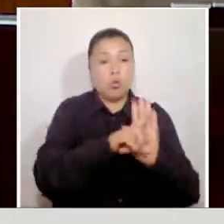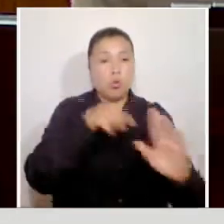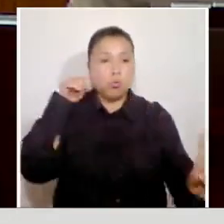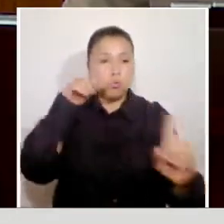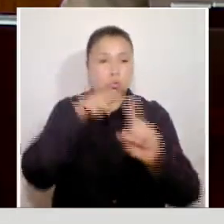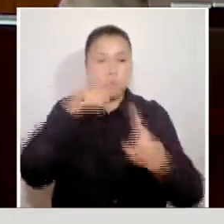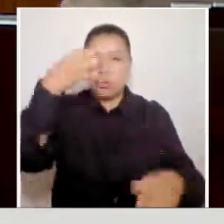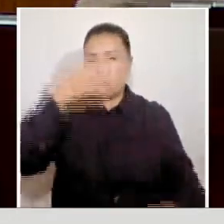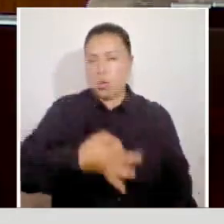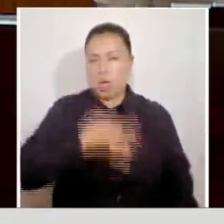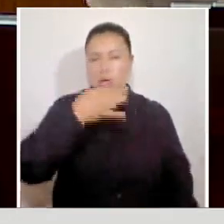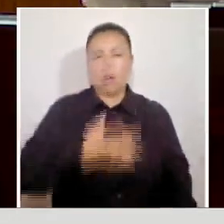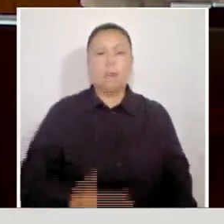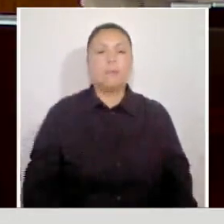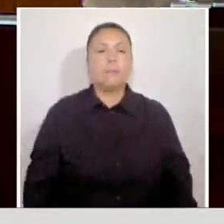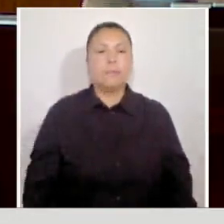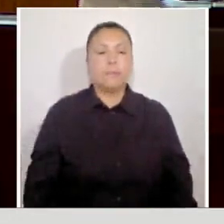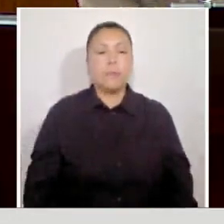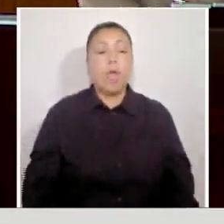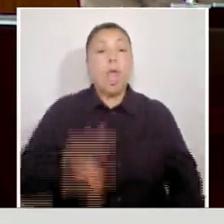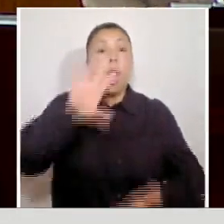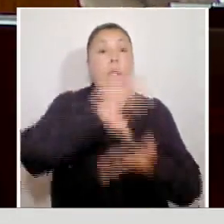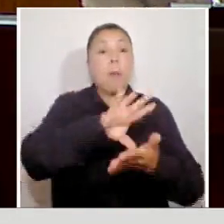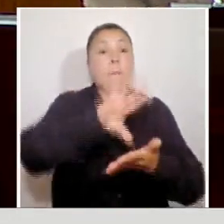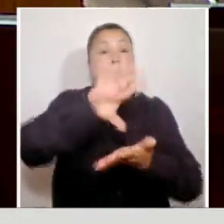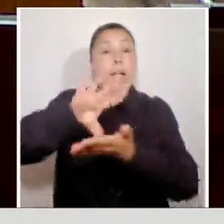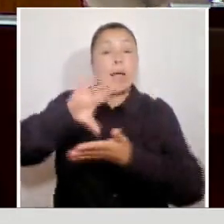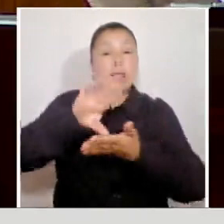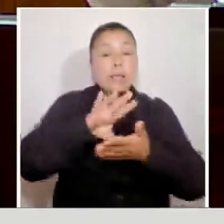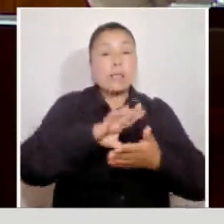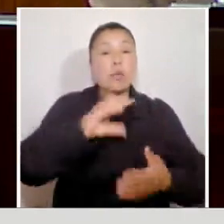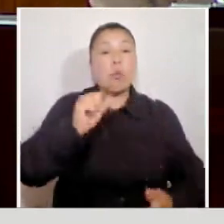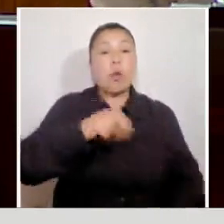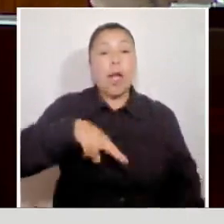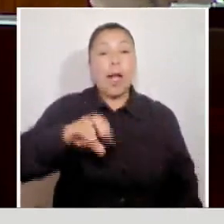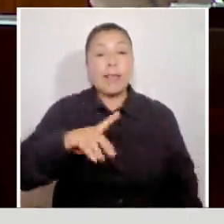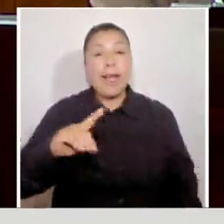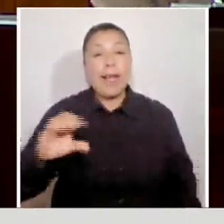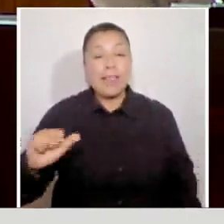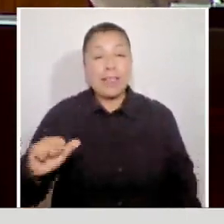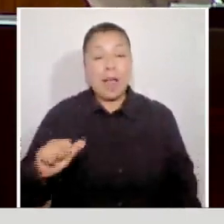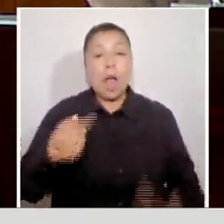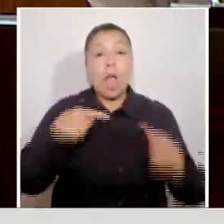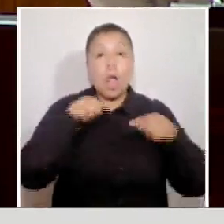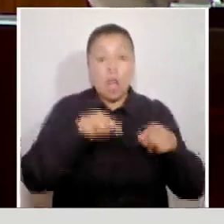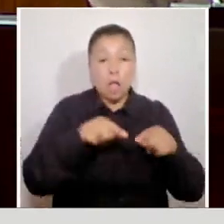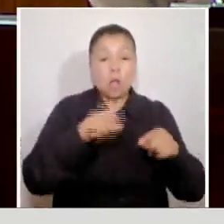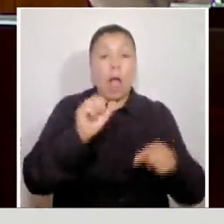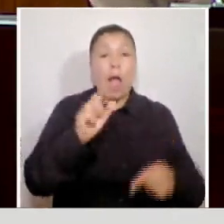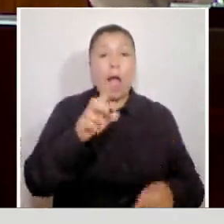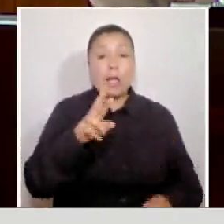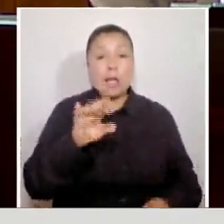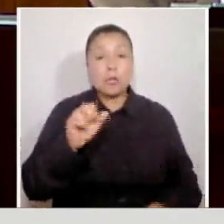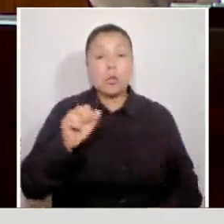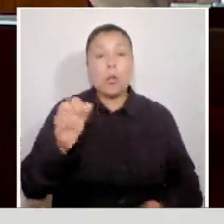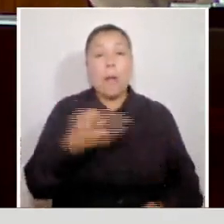correcta en países como Canadá la alineación parental hace rato es considerado un delito